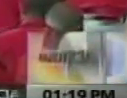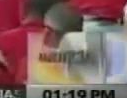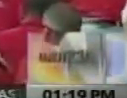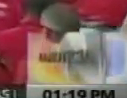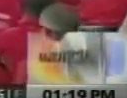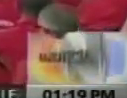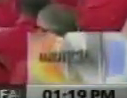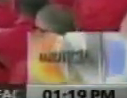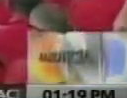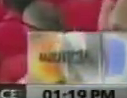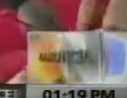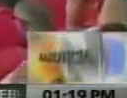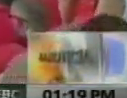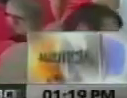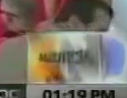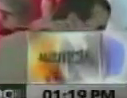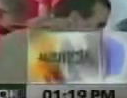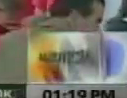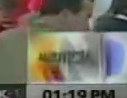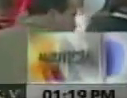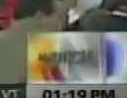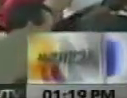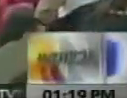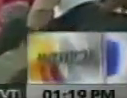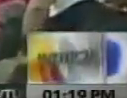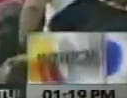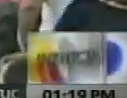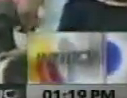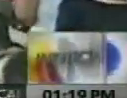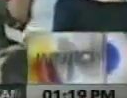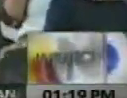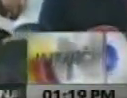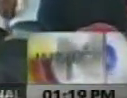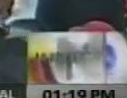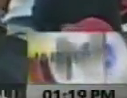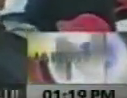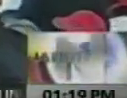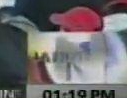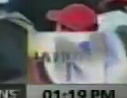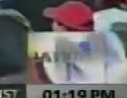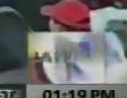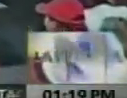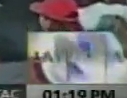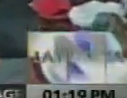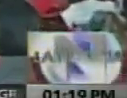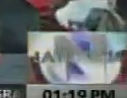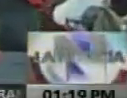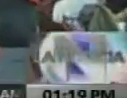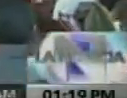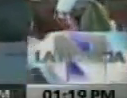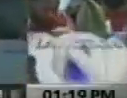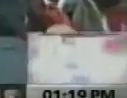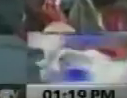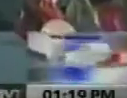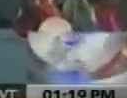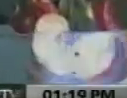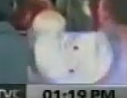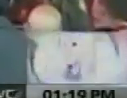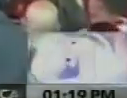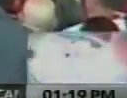la República Bolivariana de Venezuela, les da cordial bienvenida a este acto de juramentación de la nueva Junta Directiva